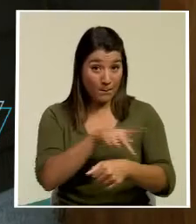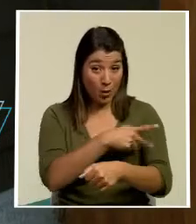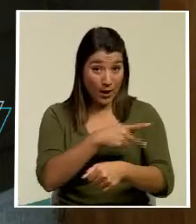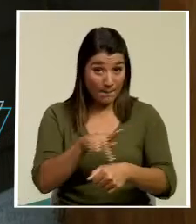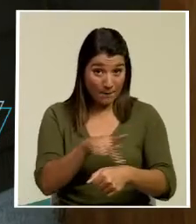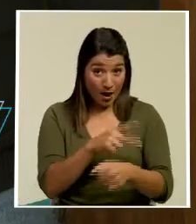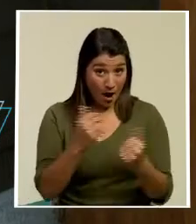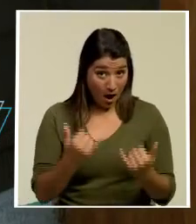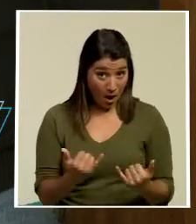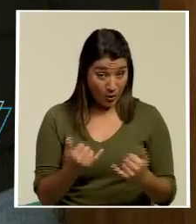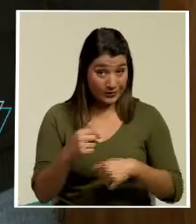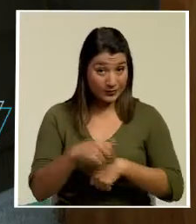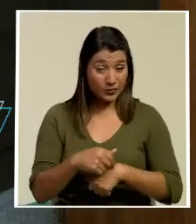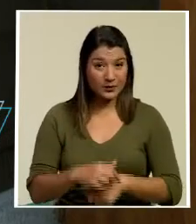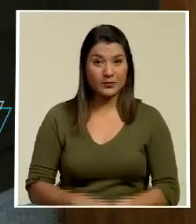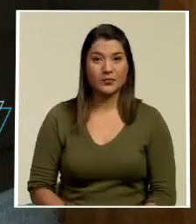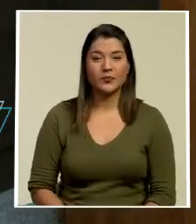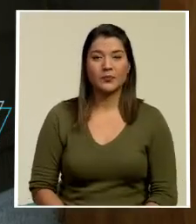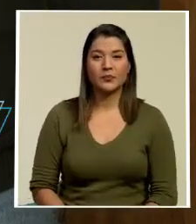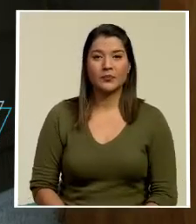a leerlo ahora, en este momento?